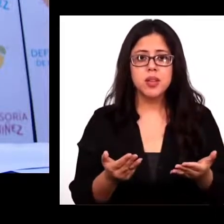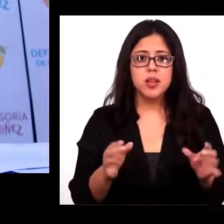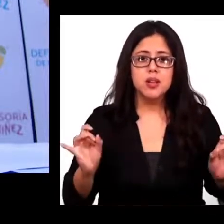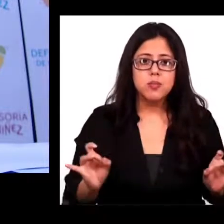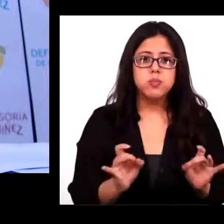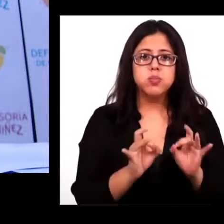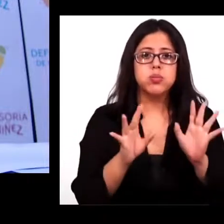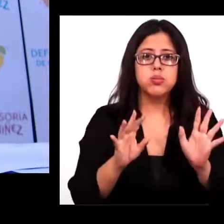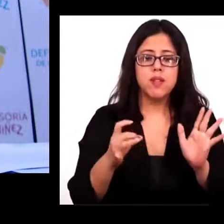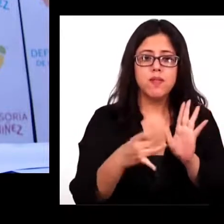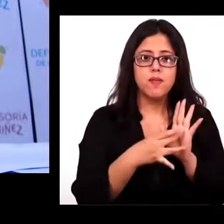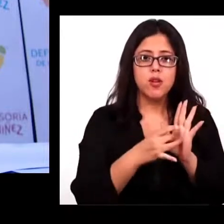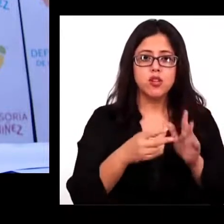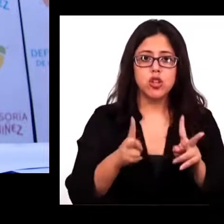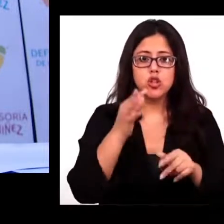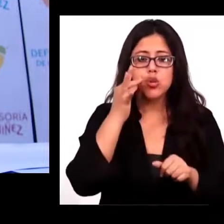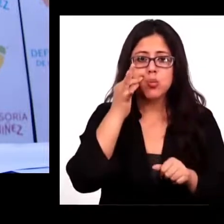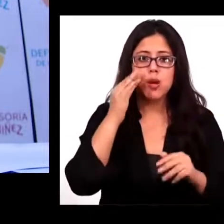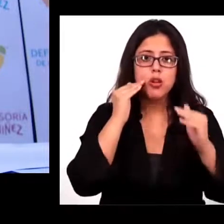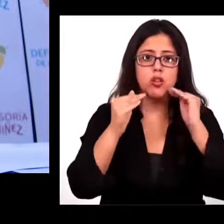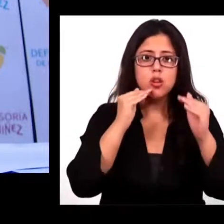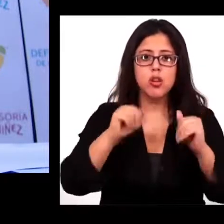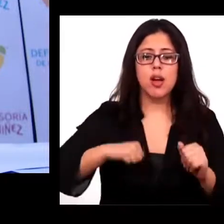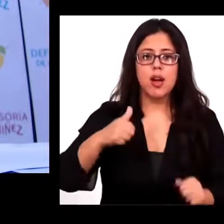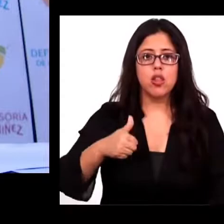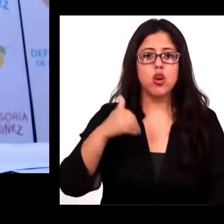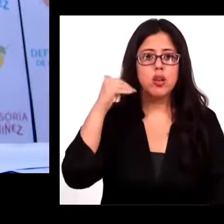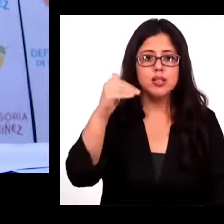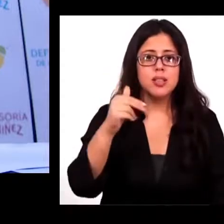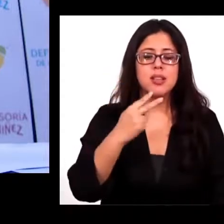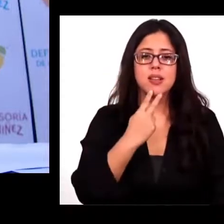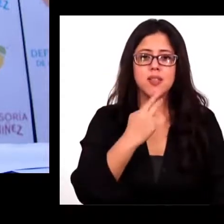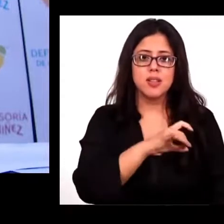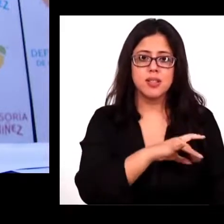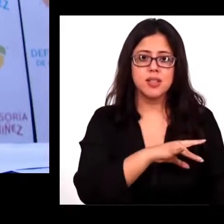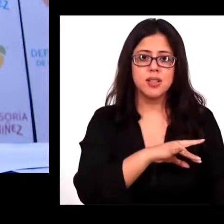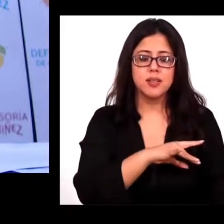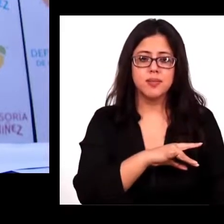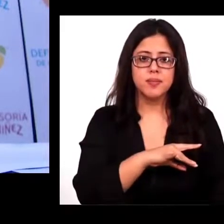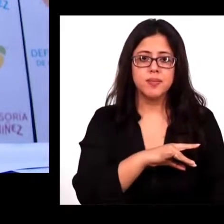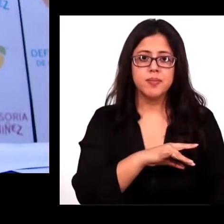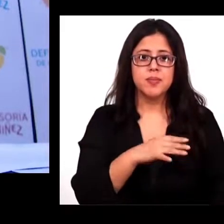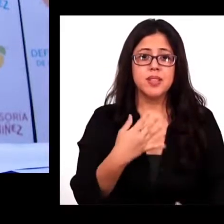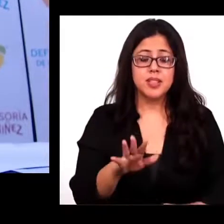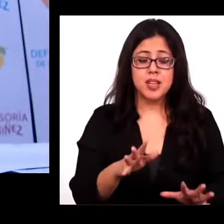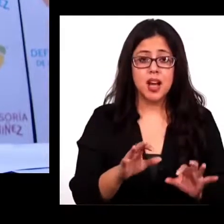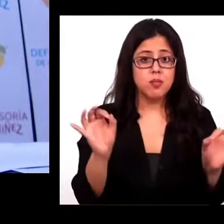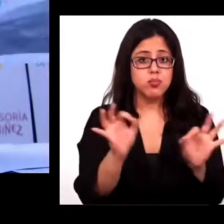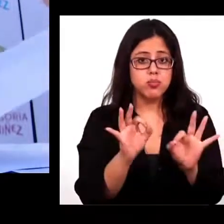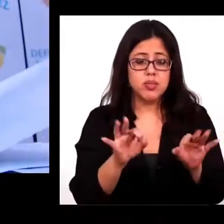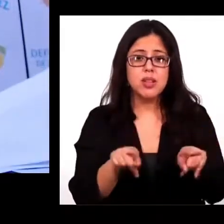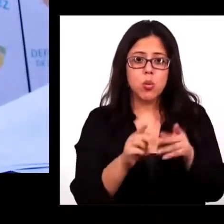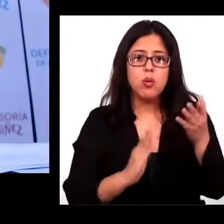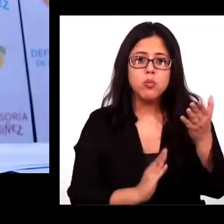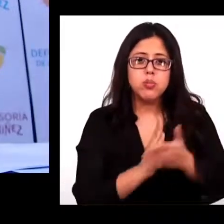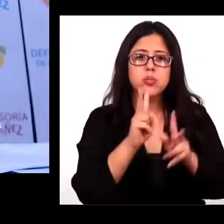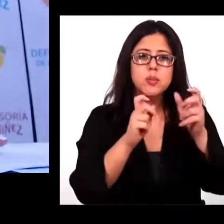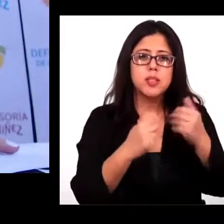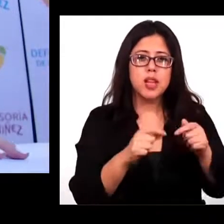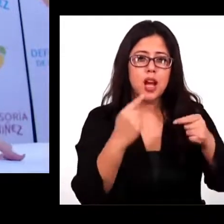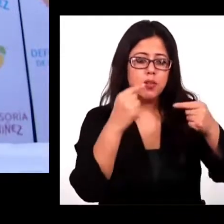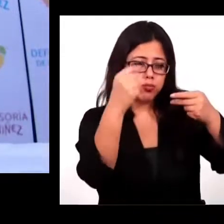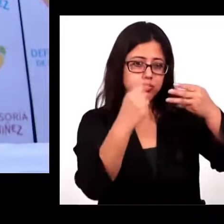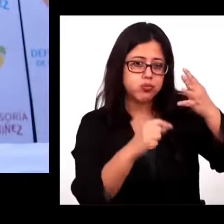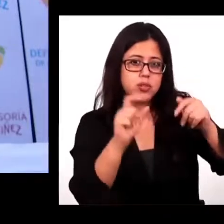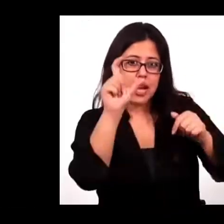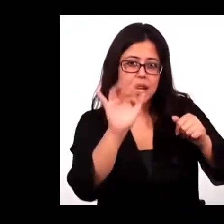sistemáticas violaciones a derechos humanos de niños, niñas y adolescentes que viven en Chile. Como se ha indicado, vamos a partir por la caracterización de las